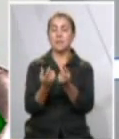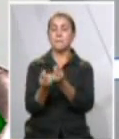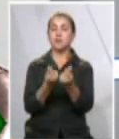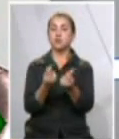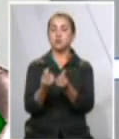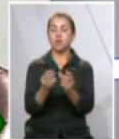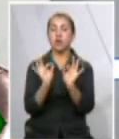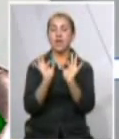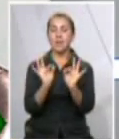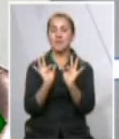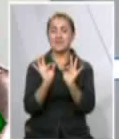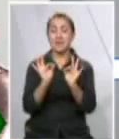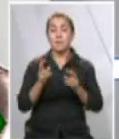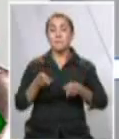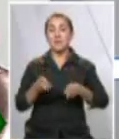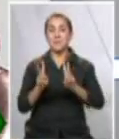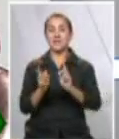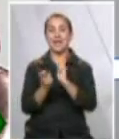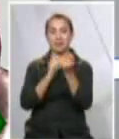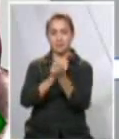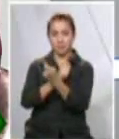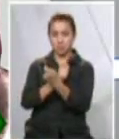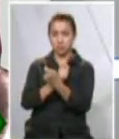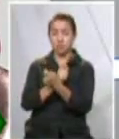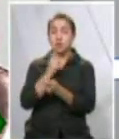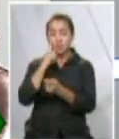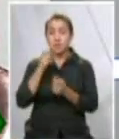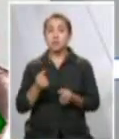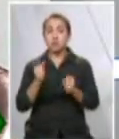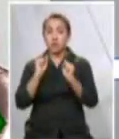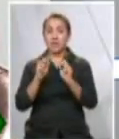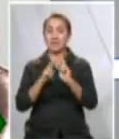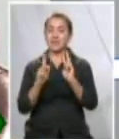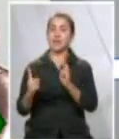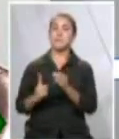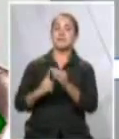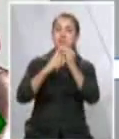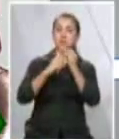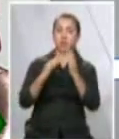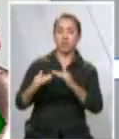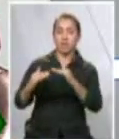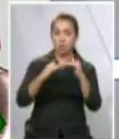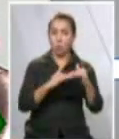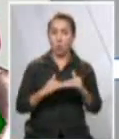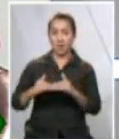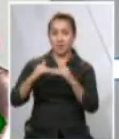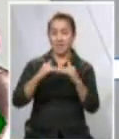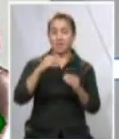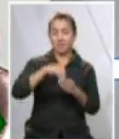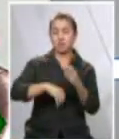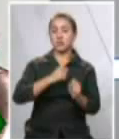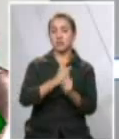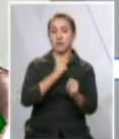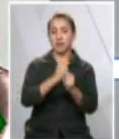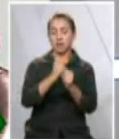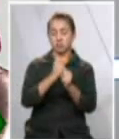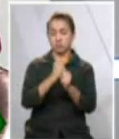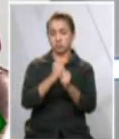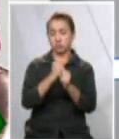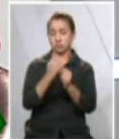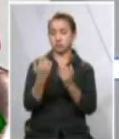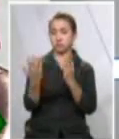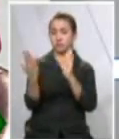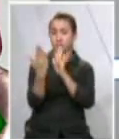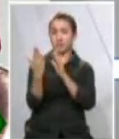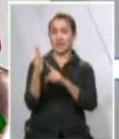presupuestos especiales que permitan la adaptación para hacer posible el principio de igualdad en el trabajo ante la ley.